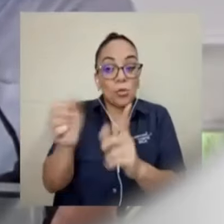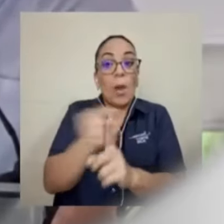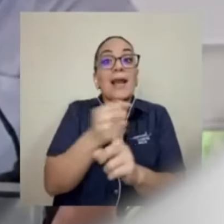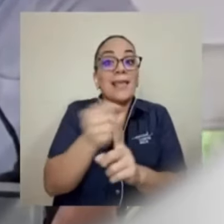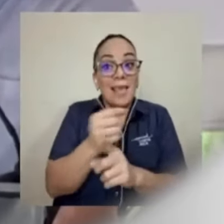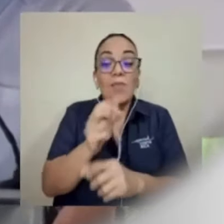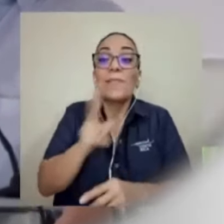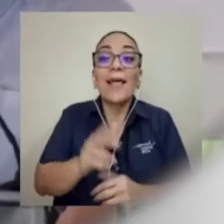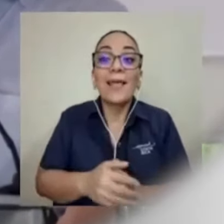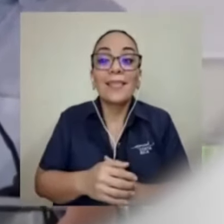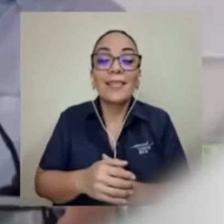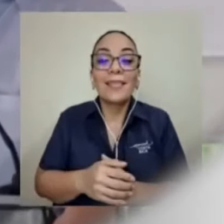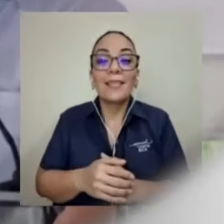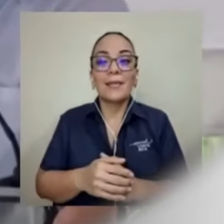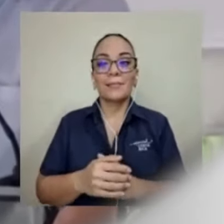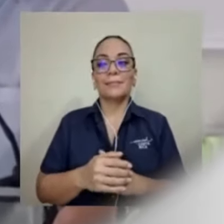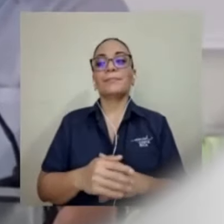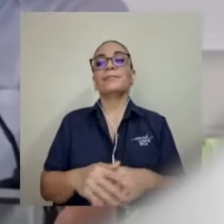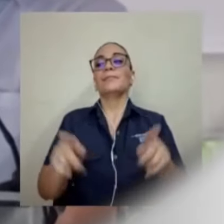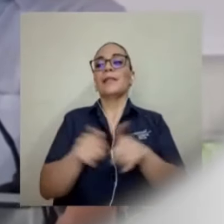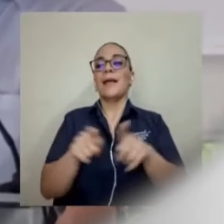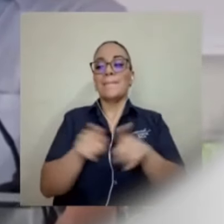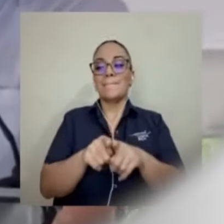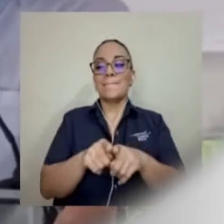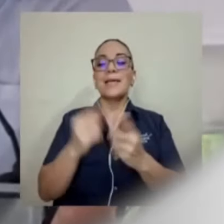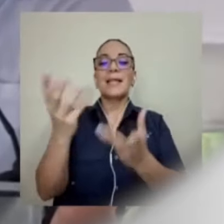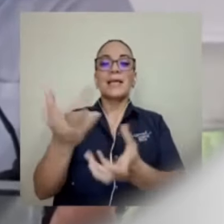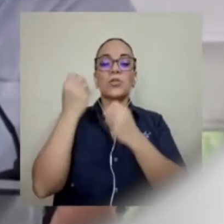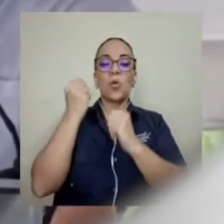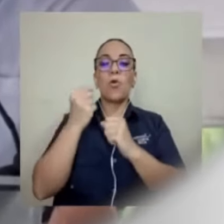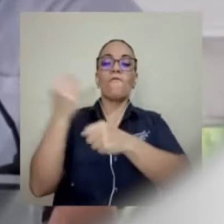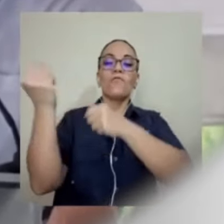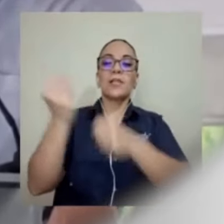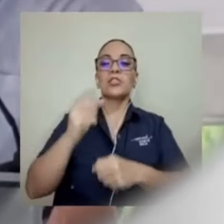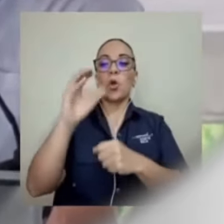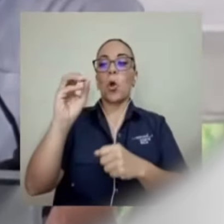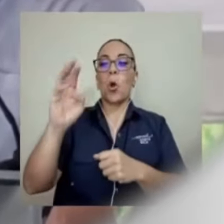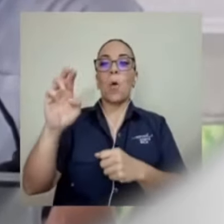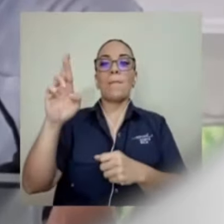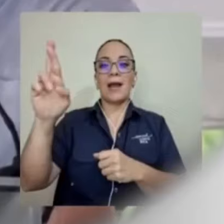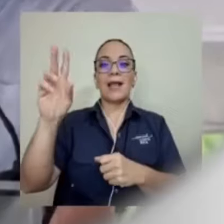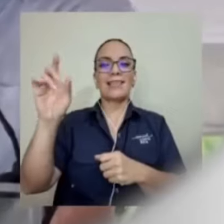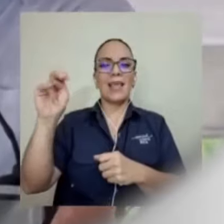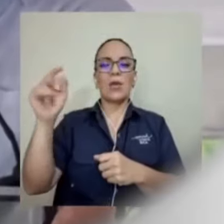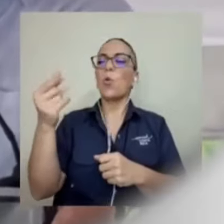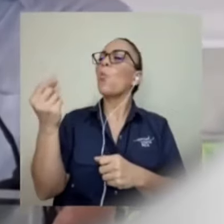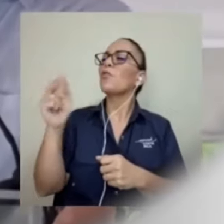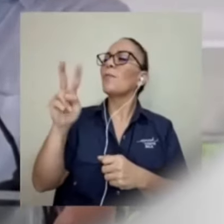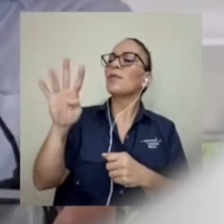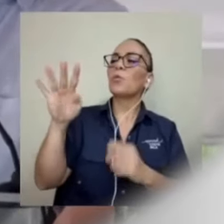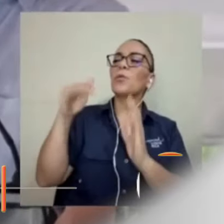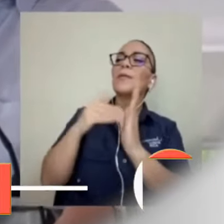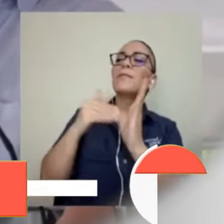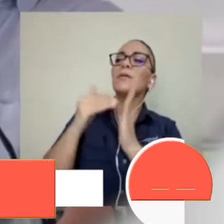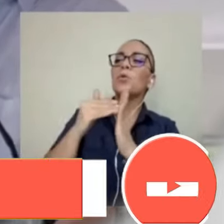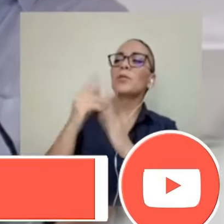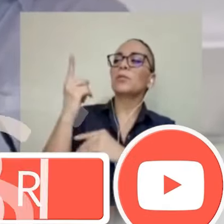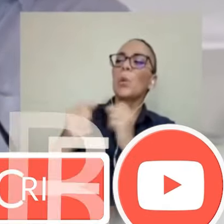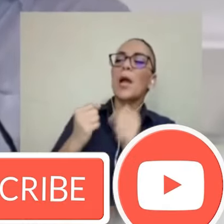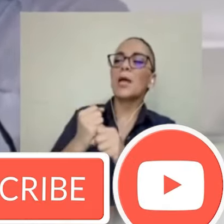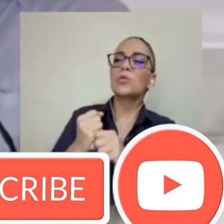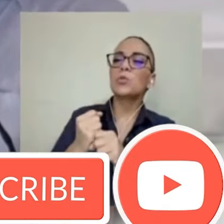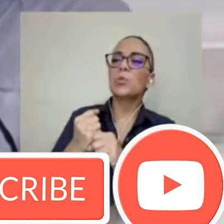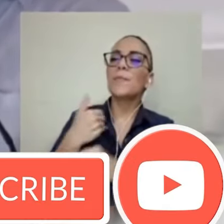no también le quitó a la fundación Omar dengo qué eran 24000 millones de colones al año